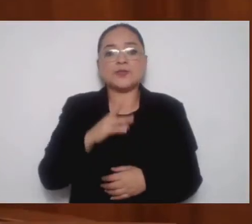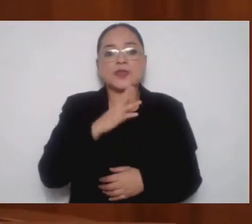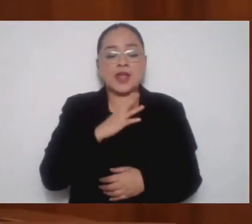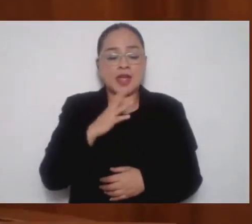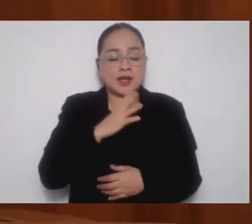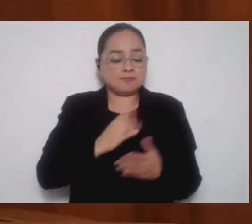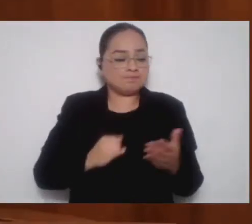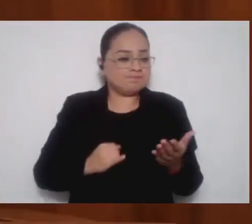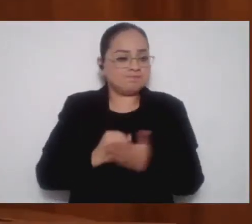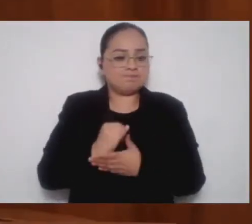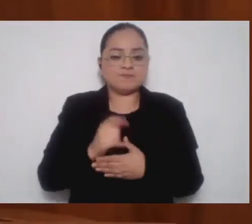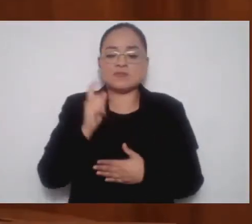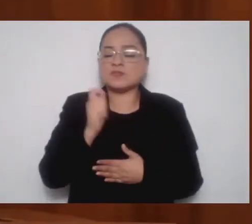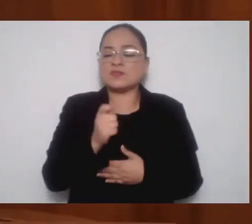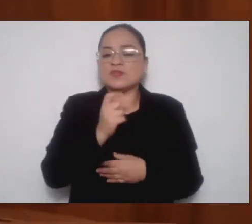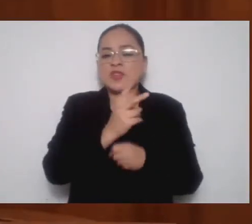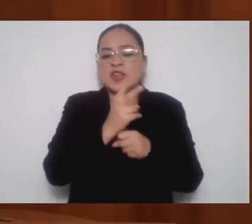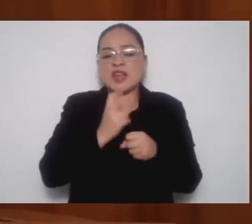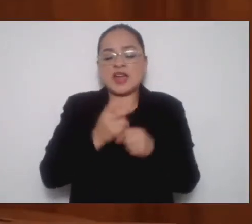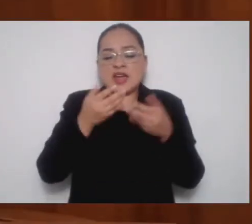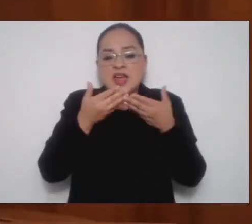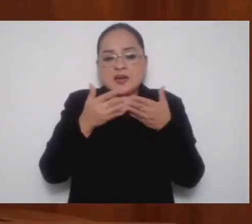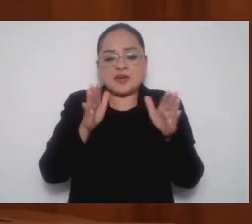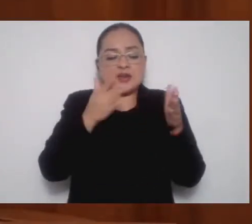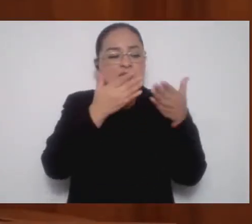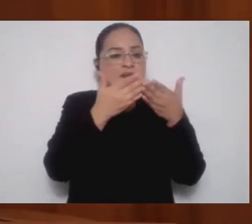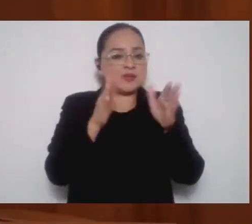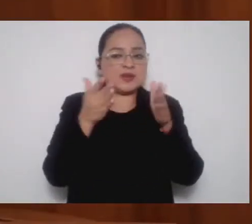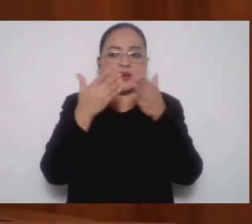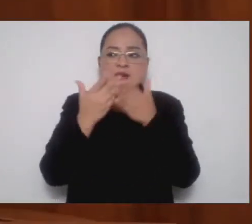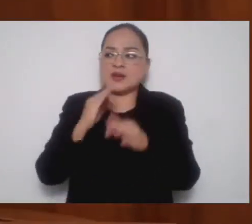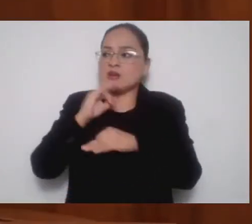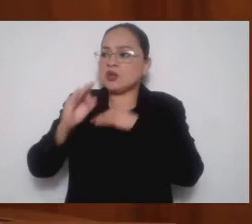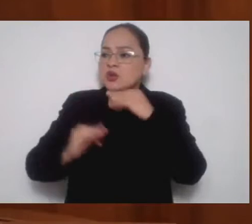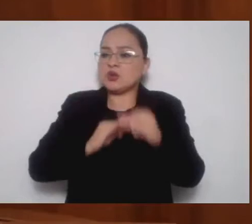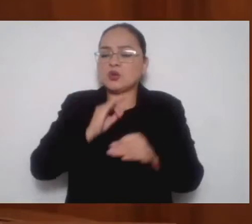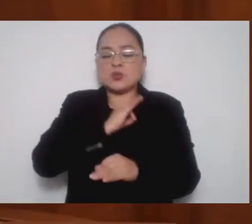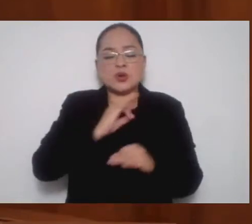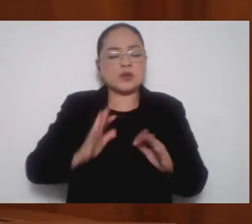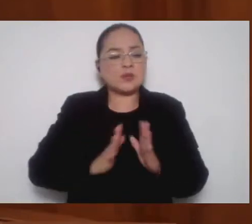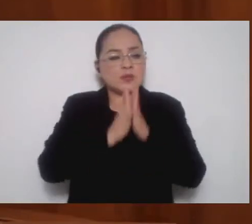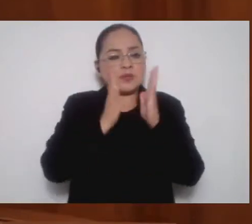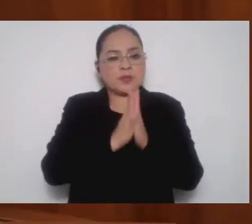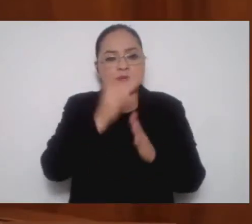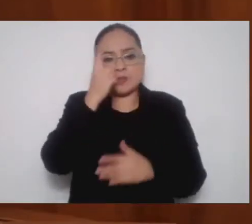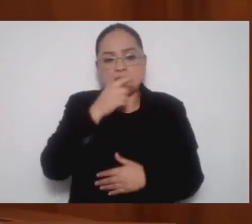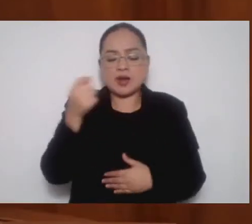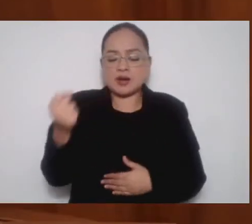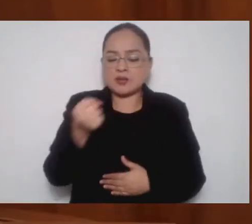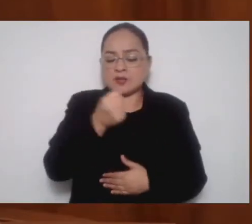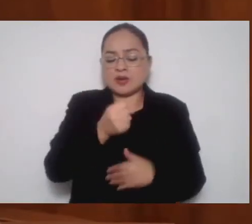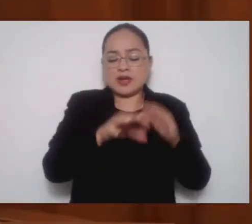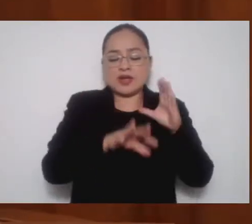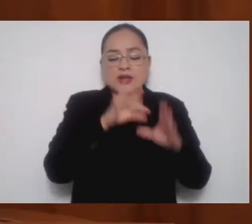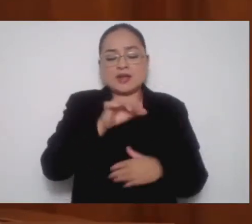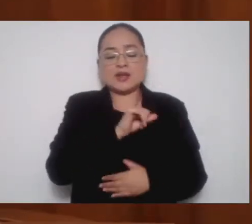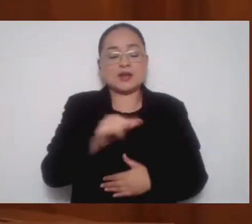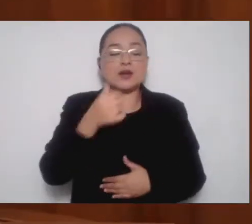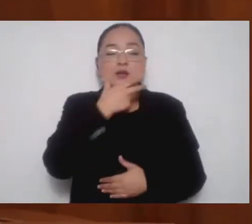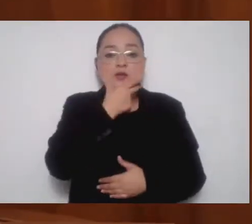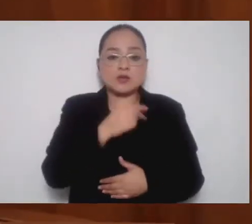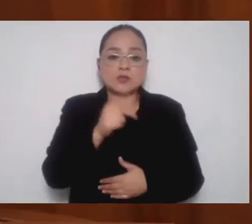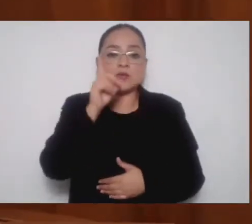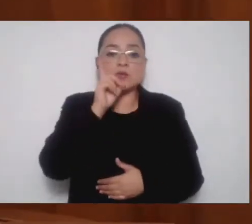se dispuso una convocatoria pública abierta al proceso de designación de ciudadana